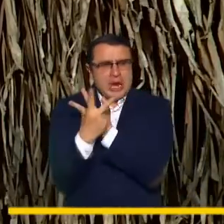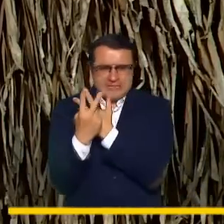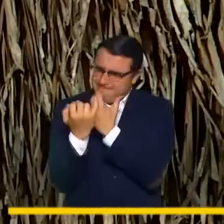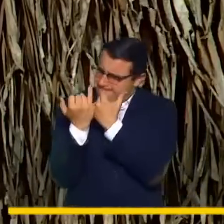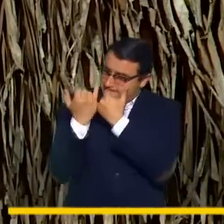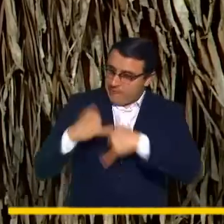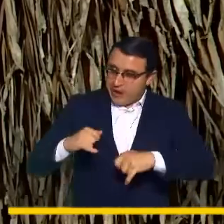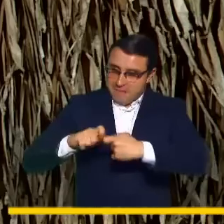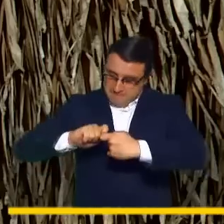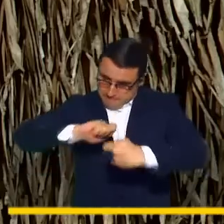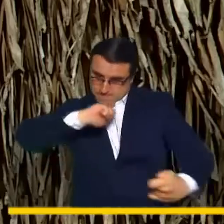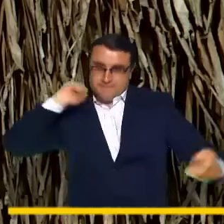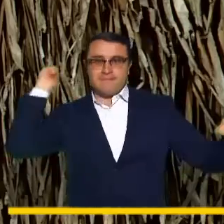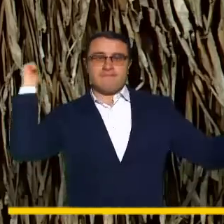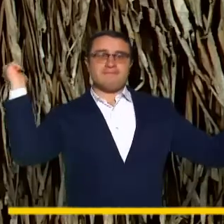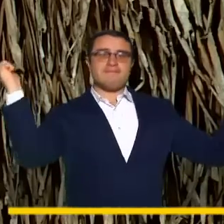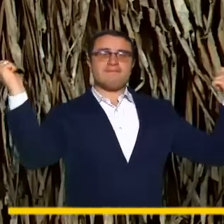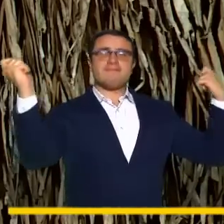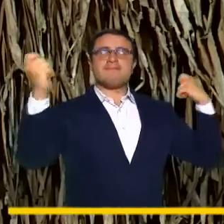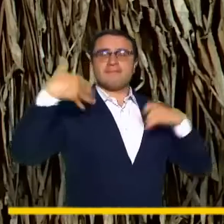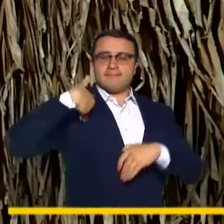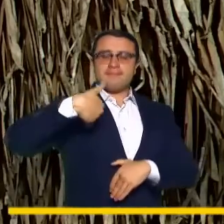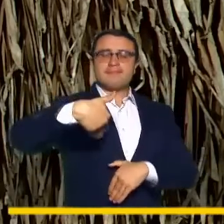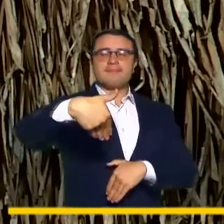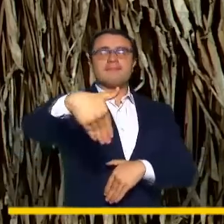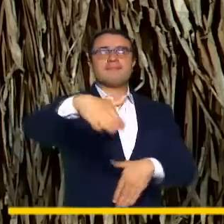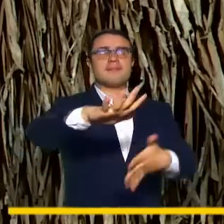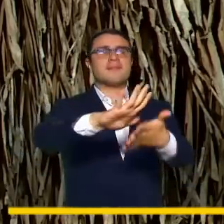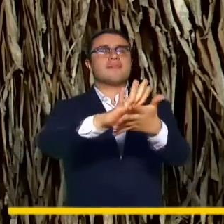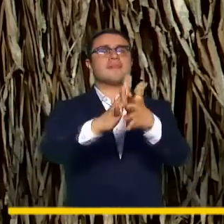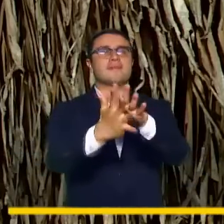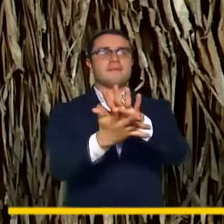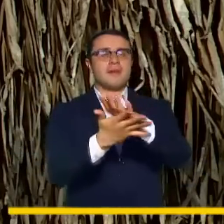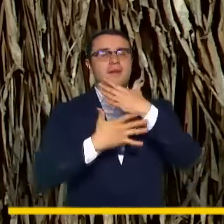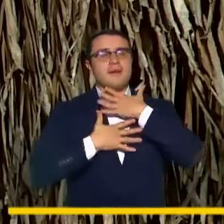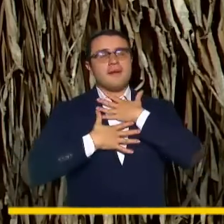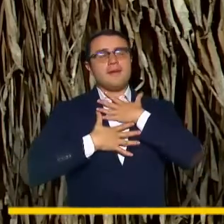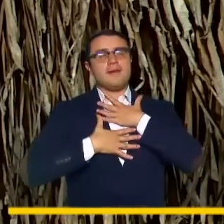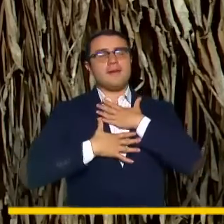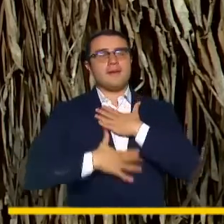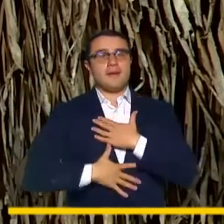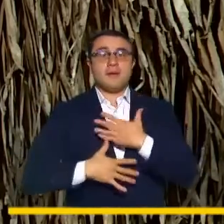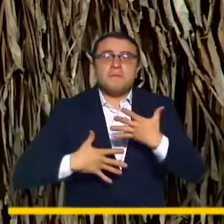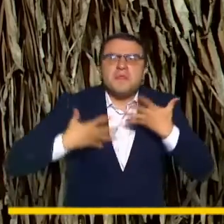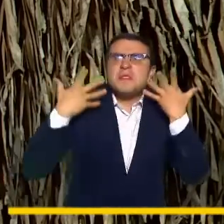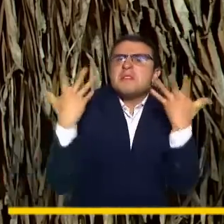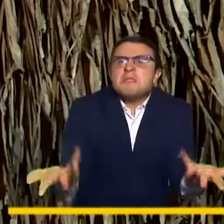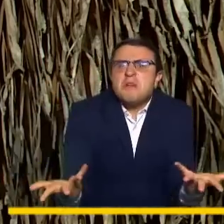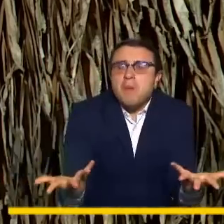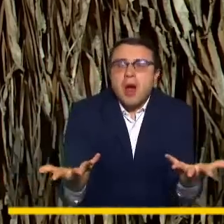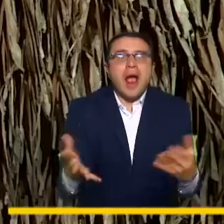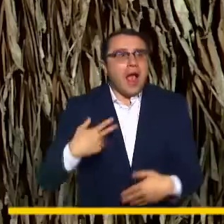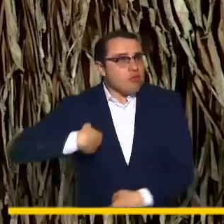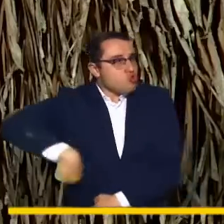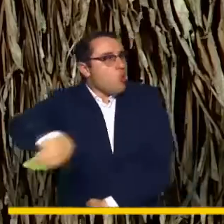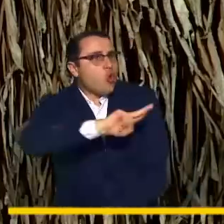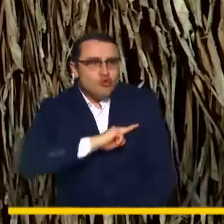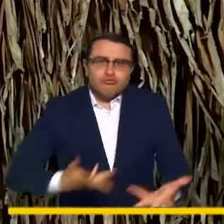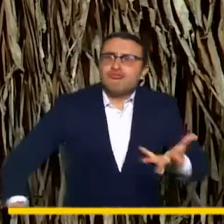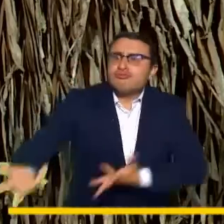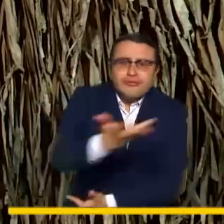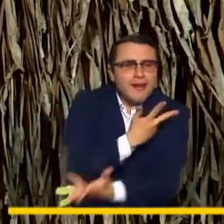punto inicial de una era de paz. Y eso es a través de dialogar entre nosotros.